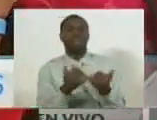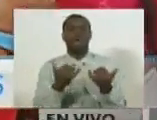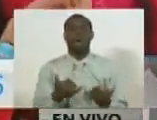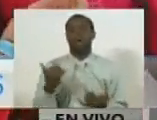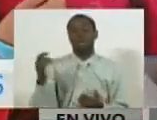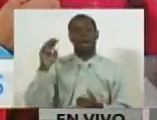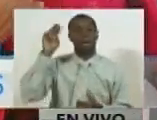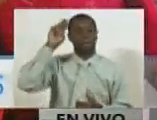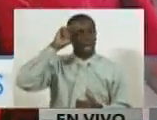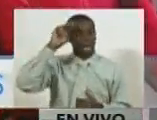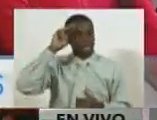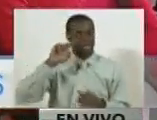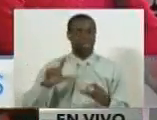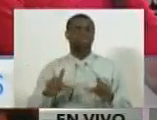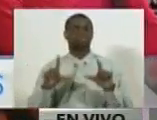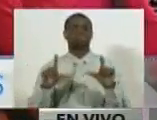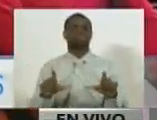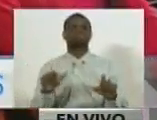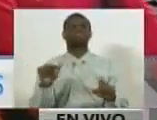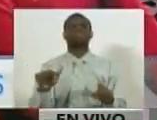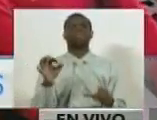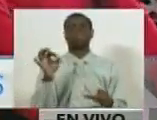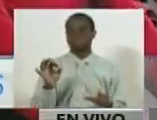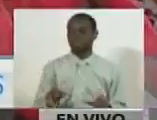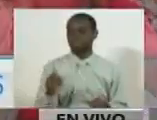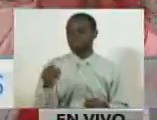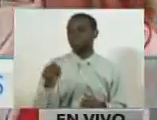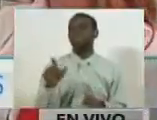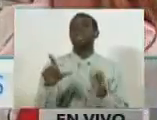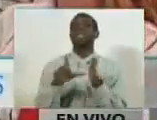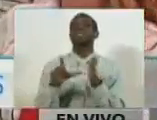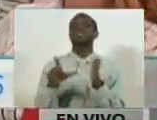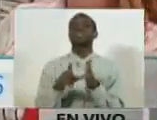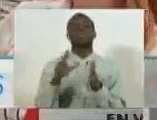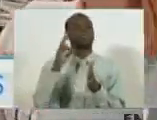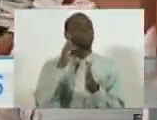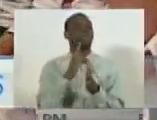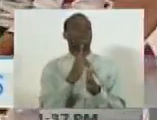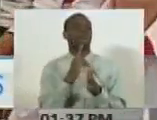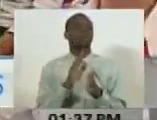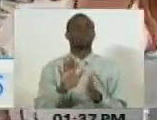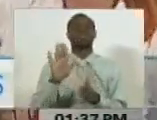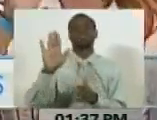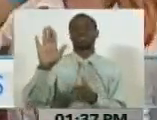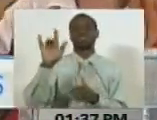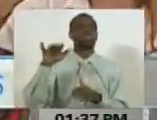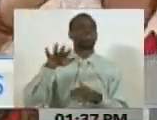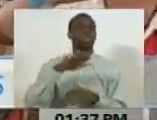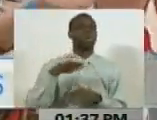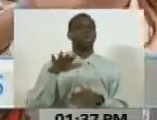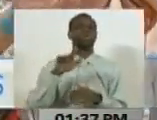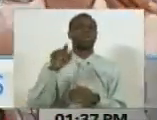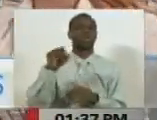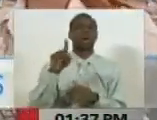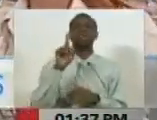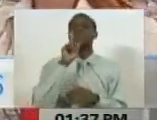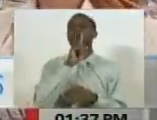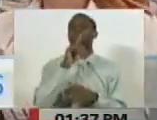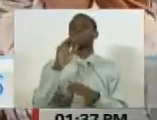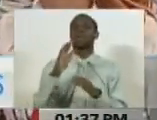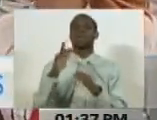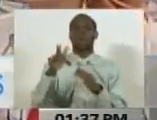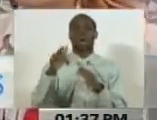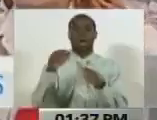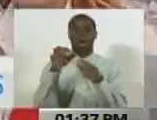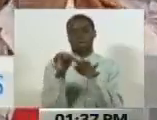maestra titulada Virginia Garrido, educadora del Liceo Bolivariano Pujanicha, ubicado en la comunidad de Las Pavas, municipio